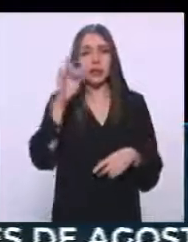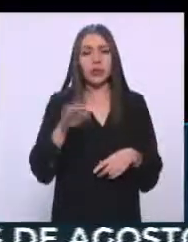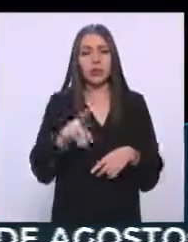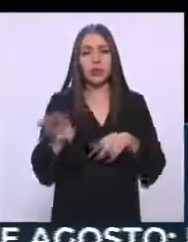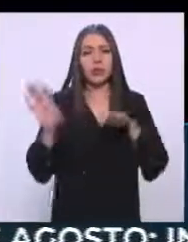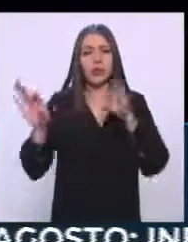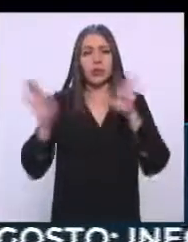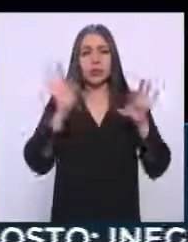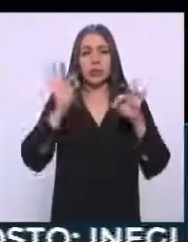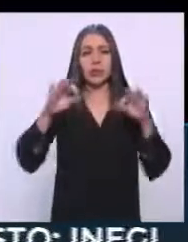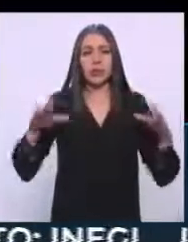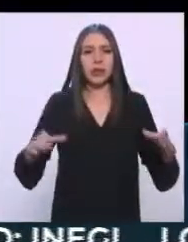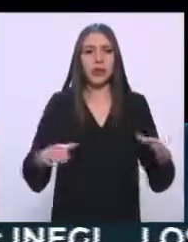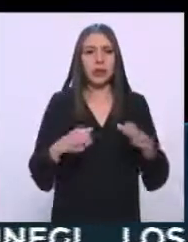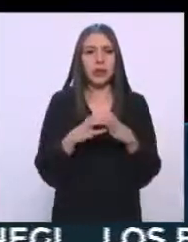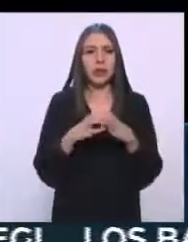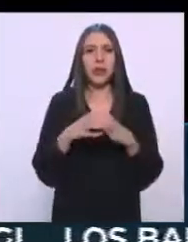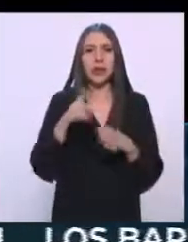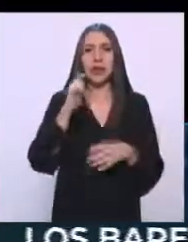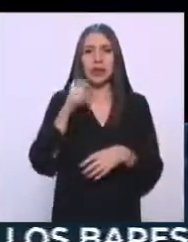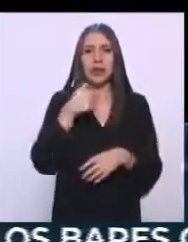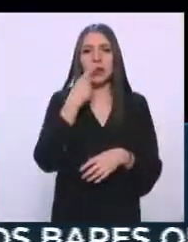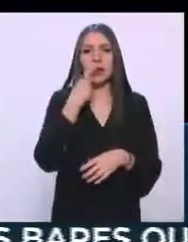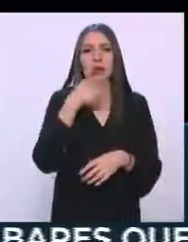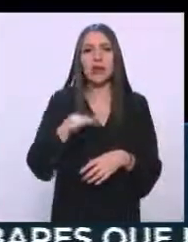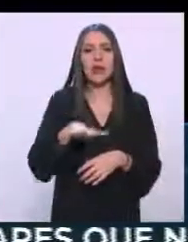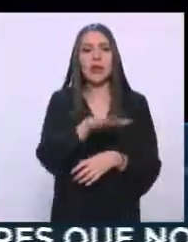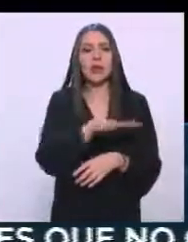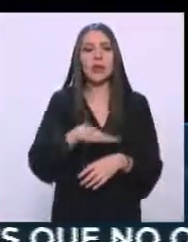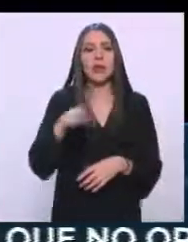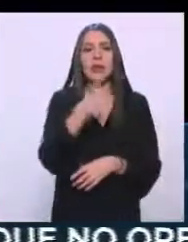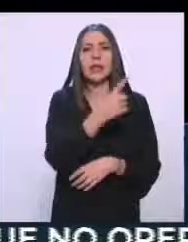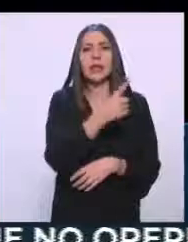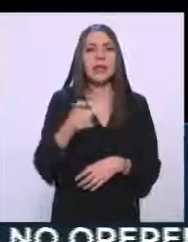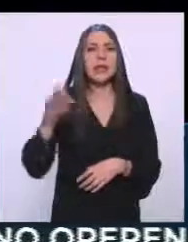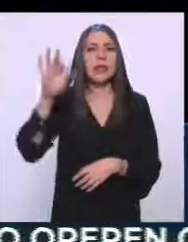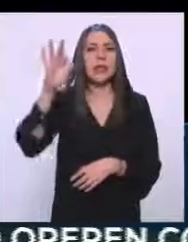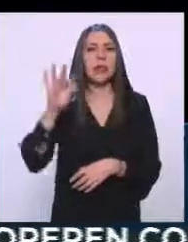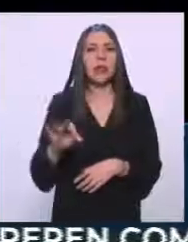como se llama acá, que está representada por un 100%